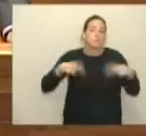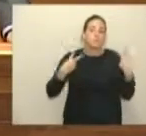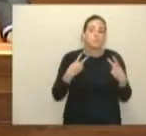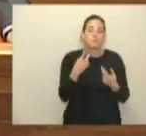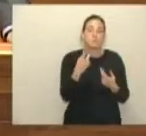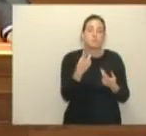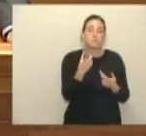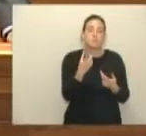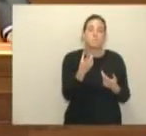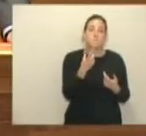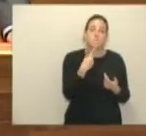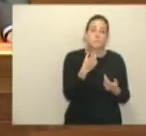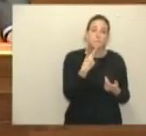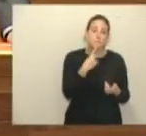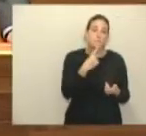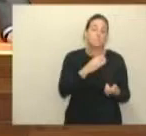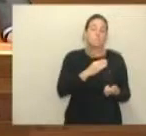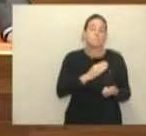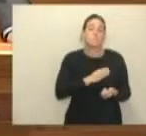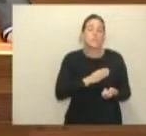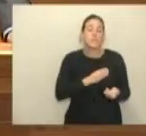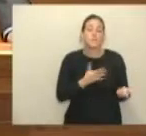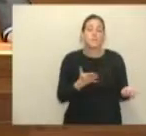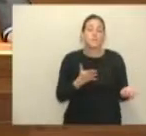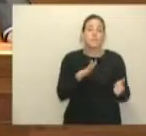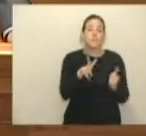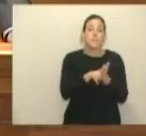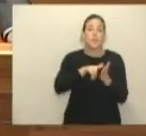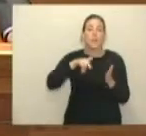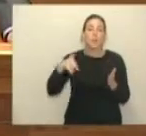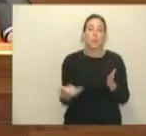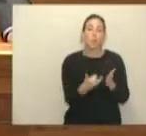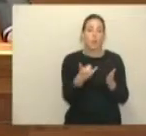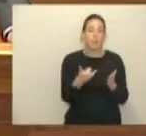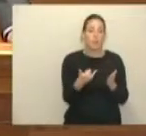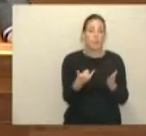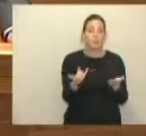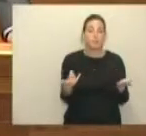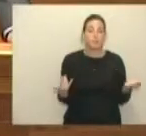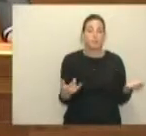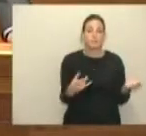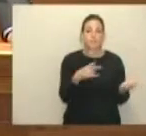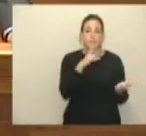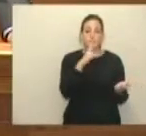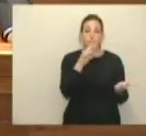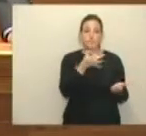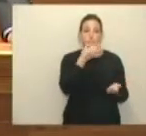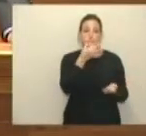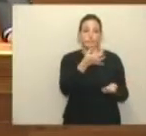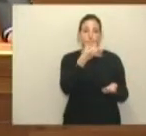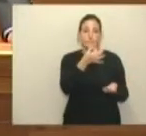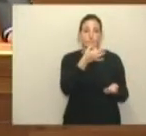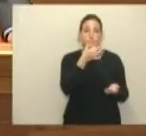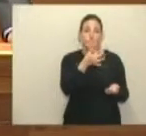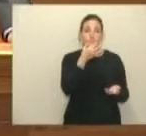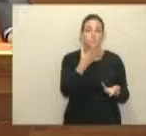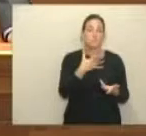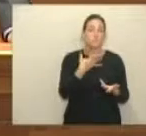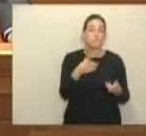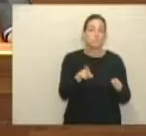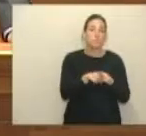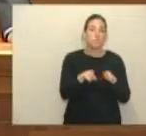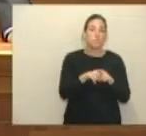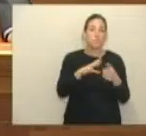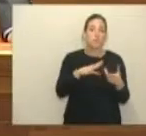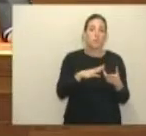la licencia. Desgraciadamente, este lenguaje, esta lengua de madera, en traducción de una